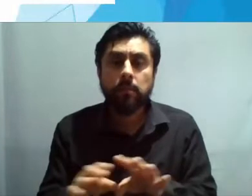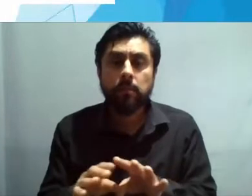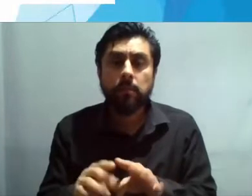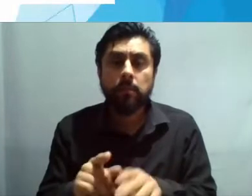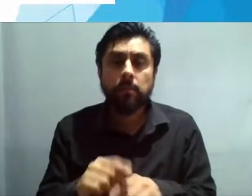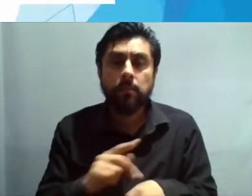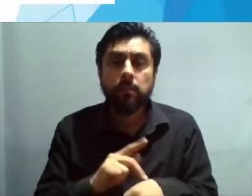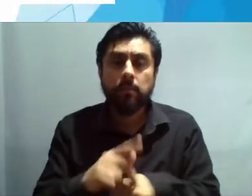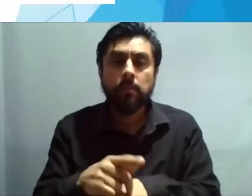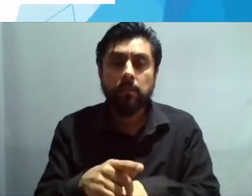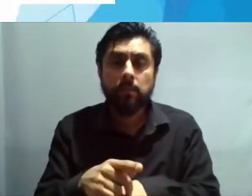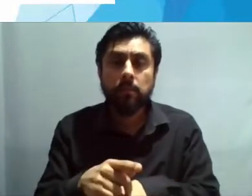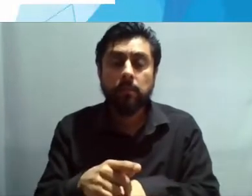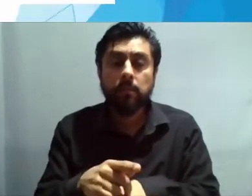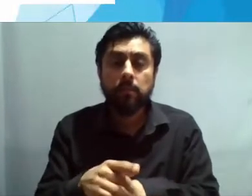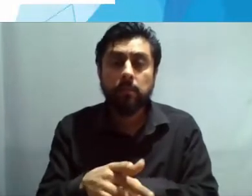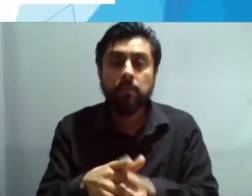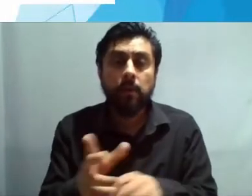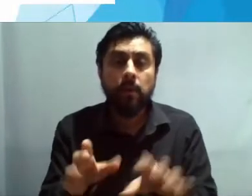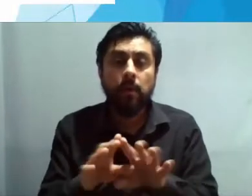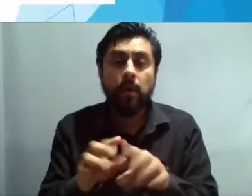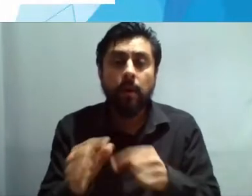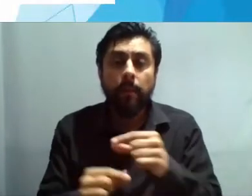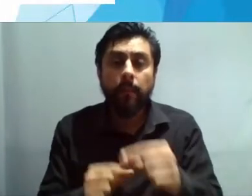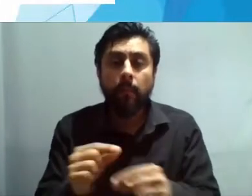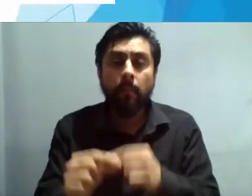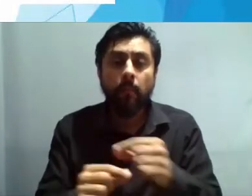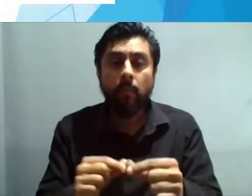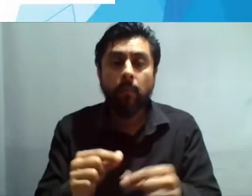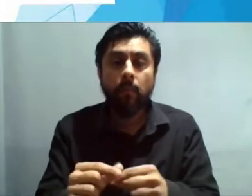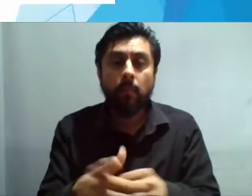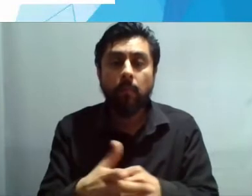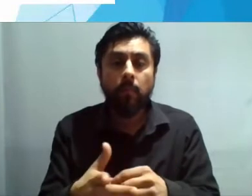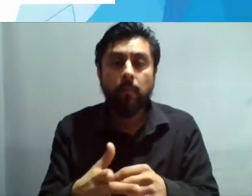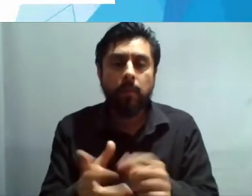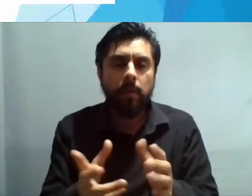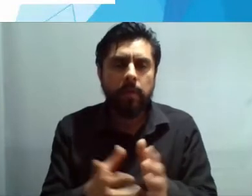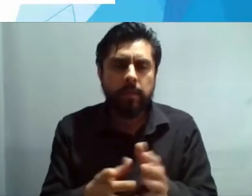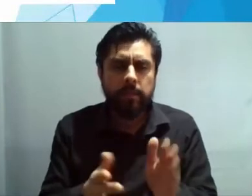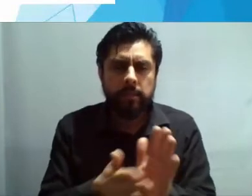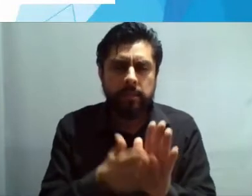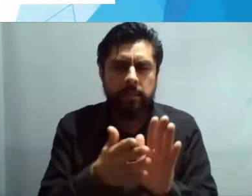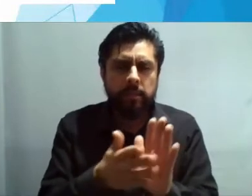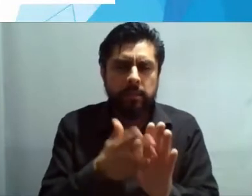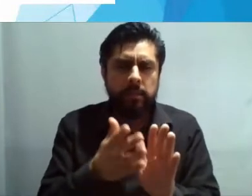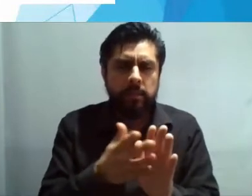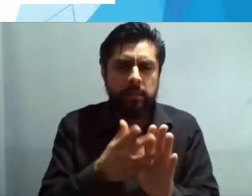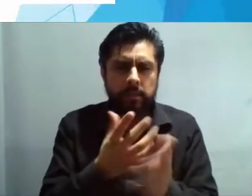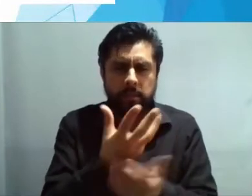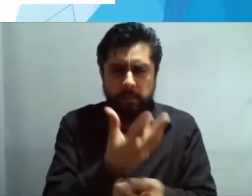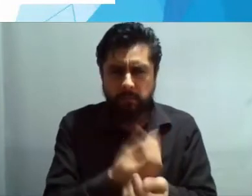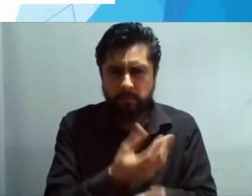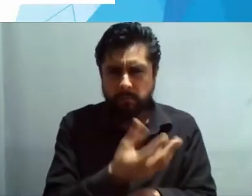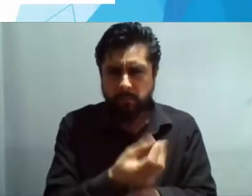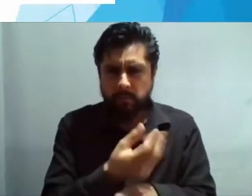piel. Esa piel se va renovando, se va migrando de lo que es el